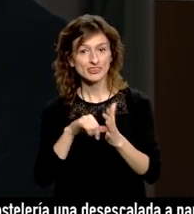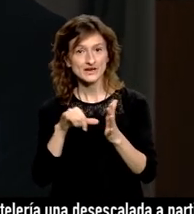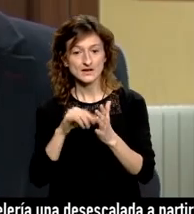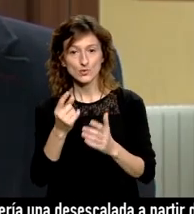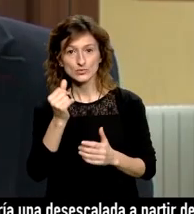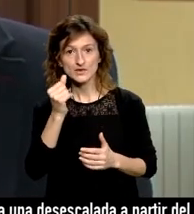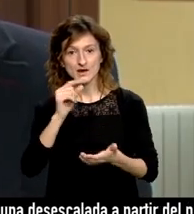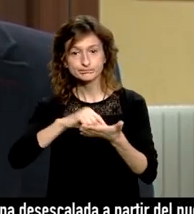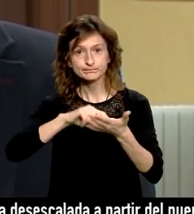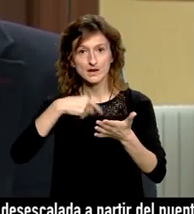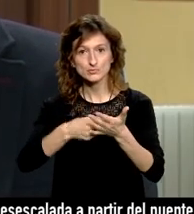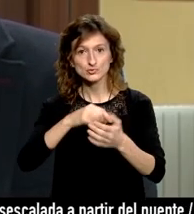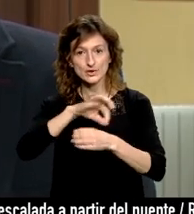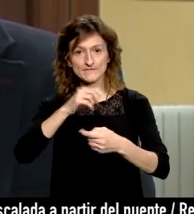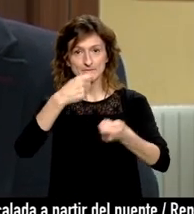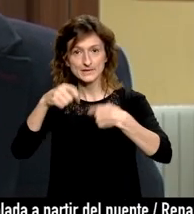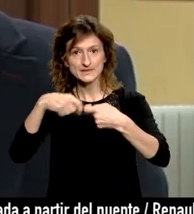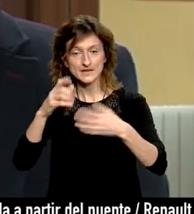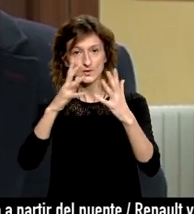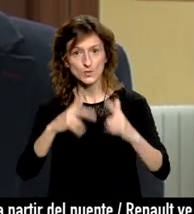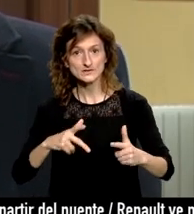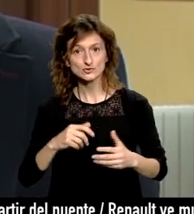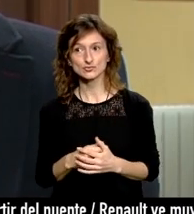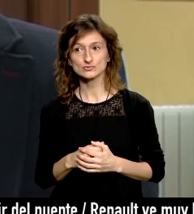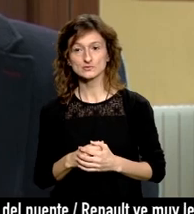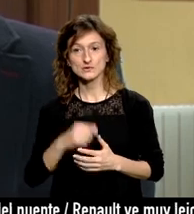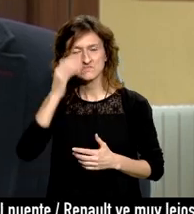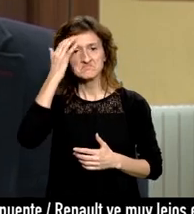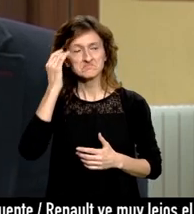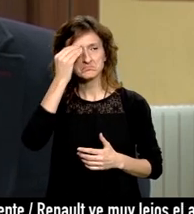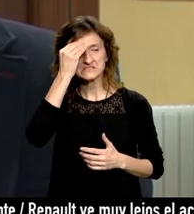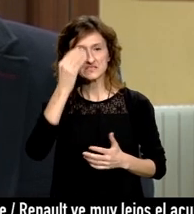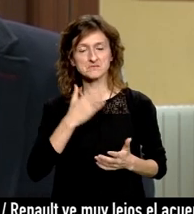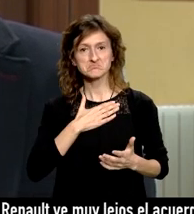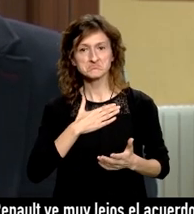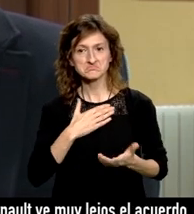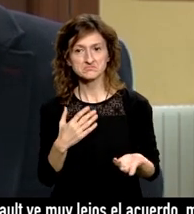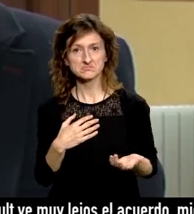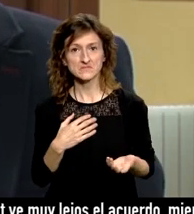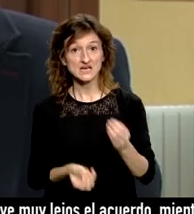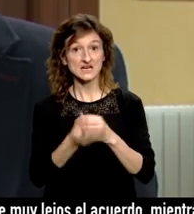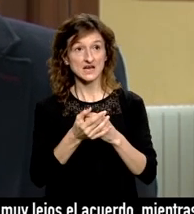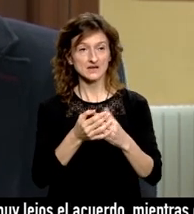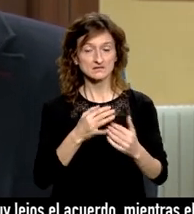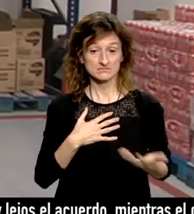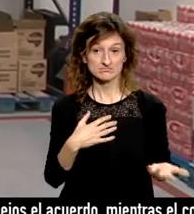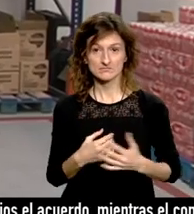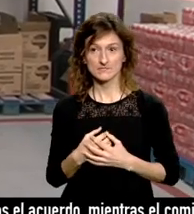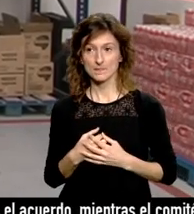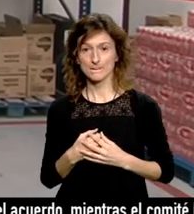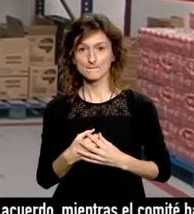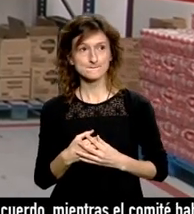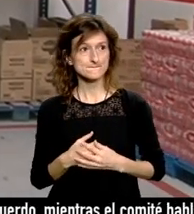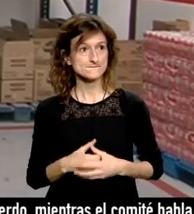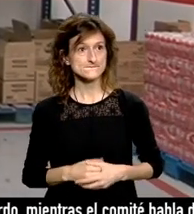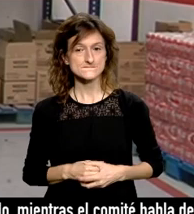Un día se me ocurrió anotar los cafés que se vendían y valoré la posibilidad de montar una empresa de vending.